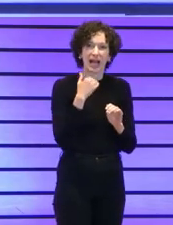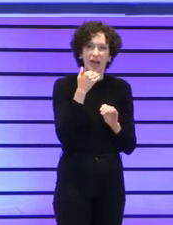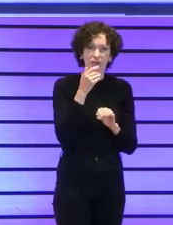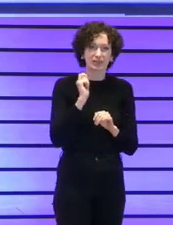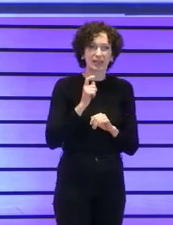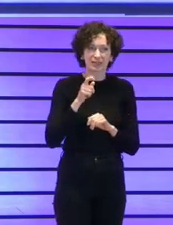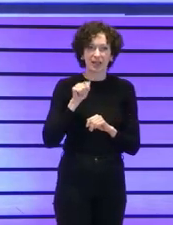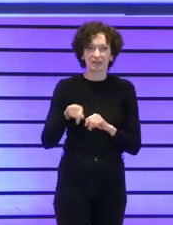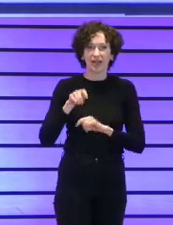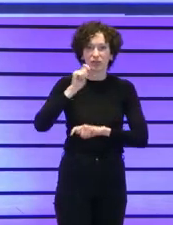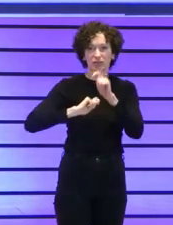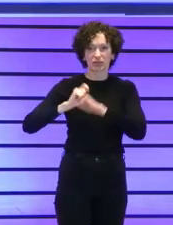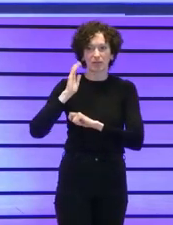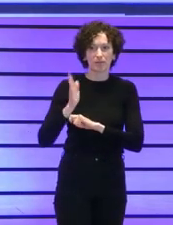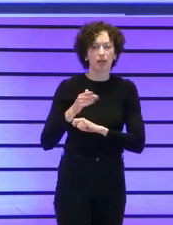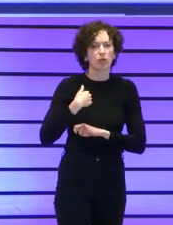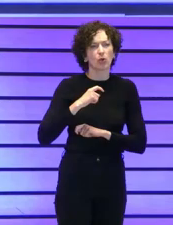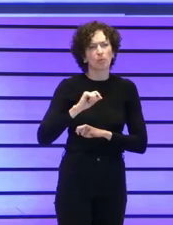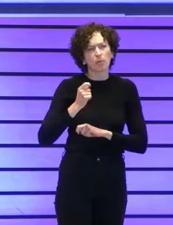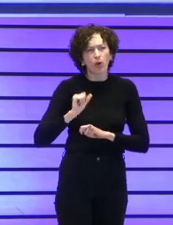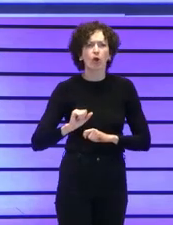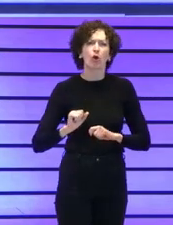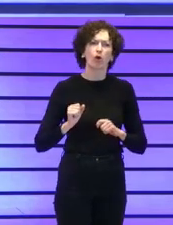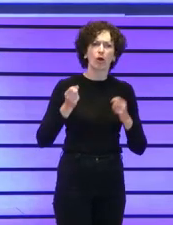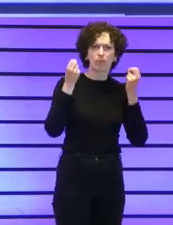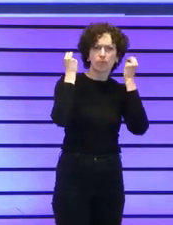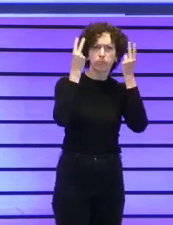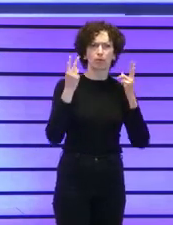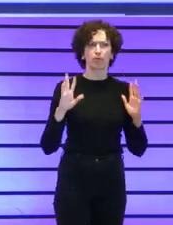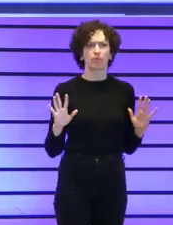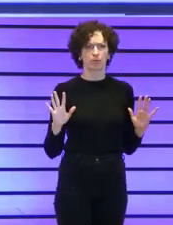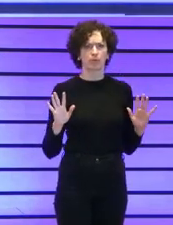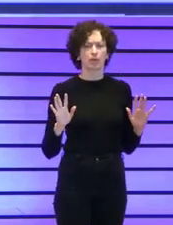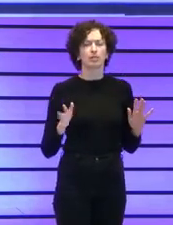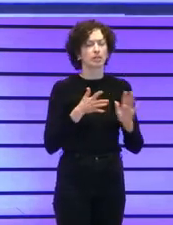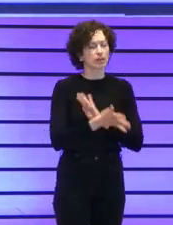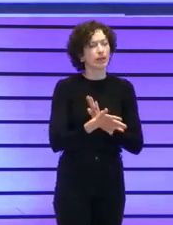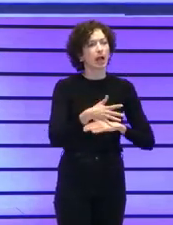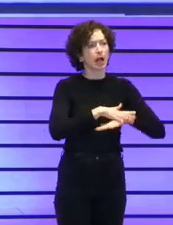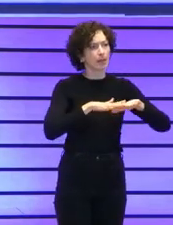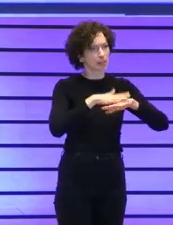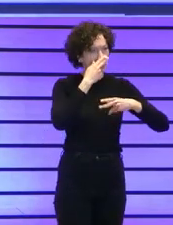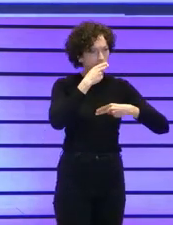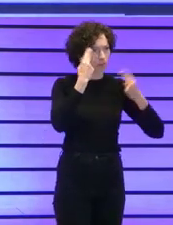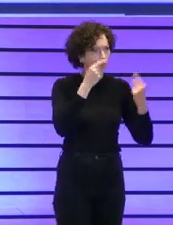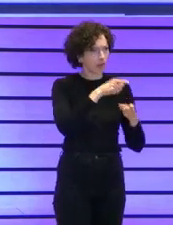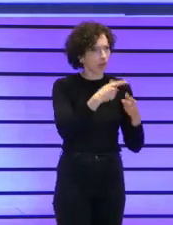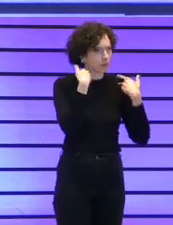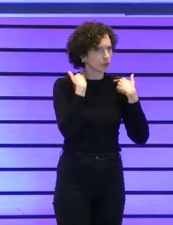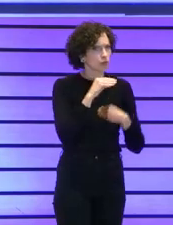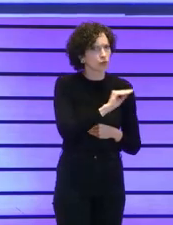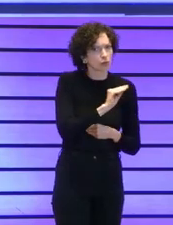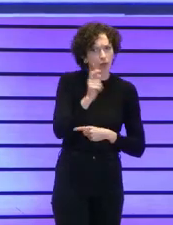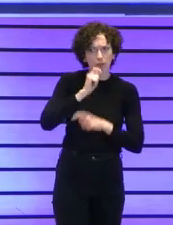ahí me revuelvo un poquito. Es decir, es la responsabilidad de las administraciones públicas apoyar a